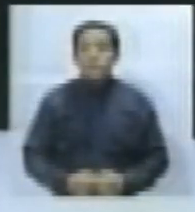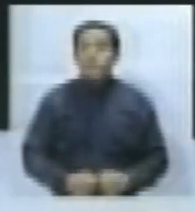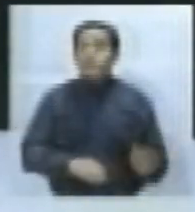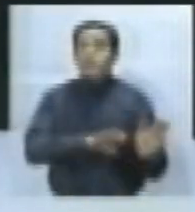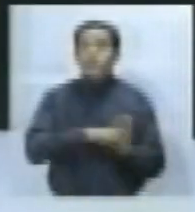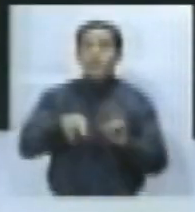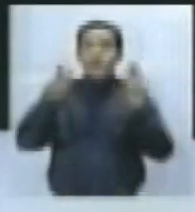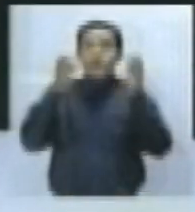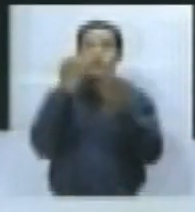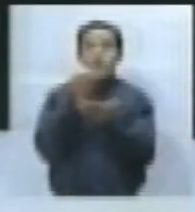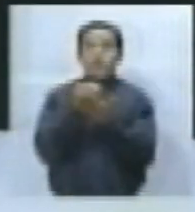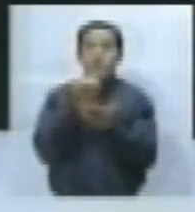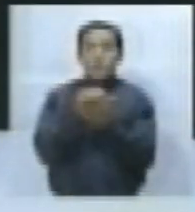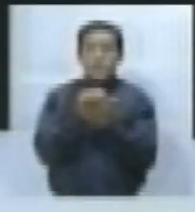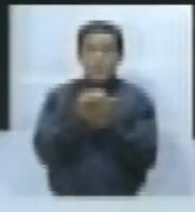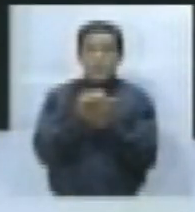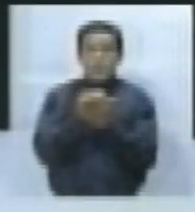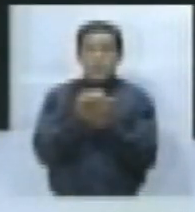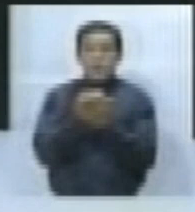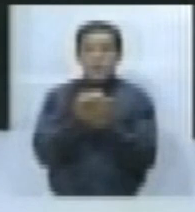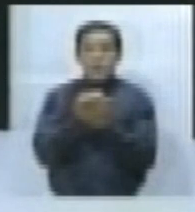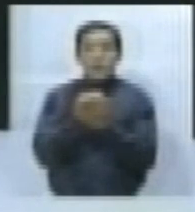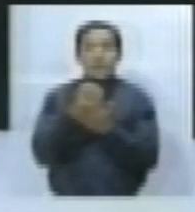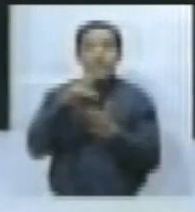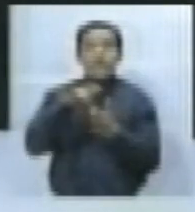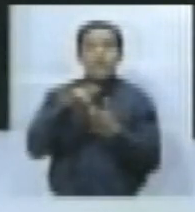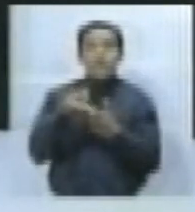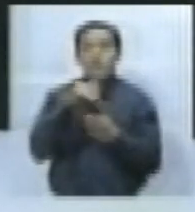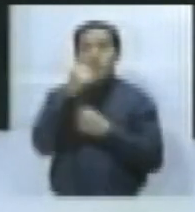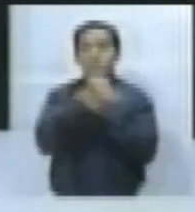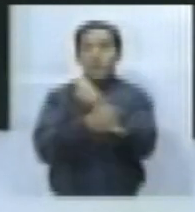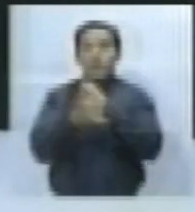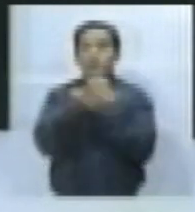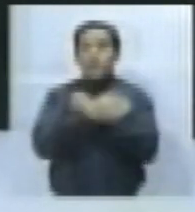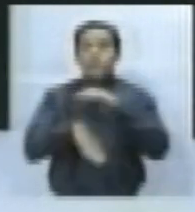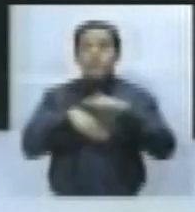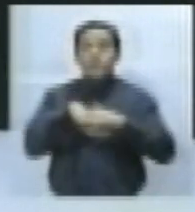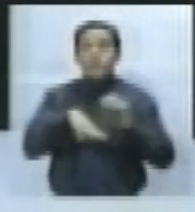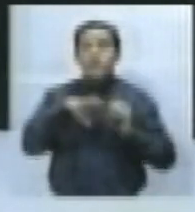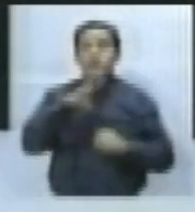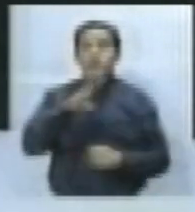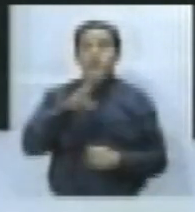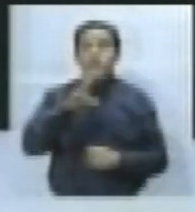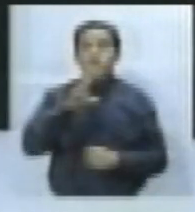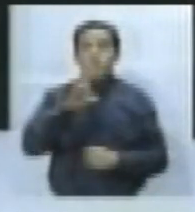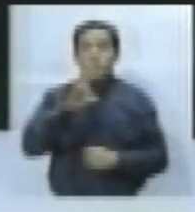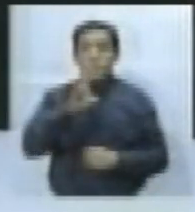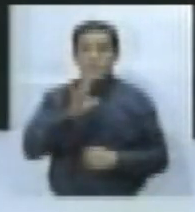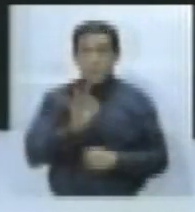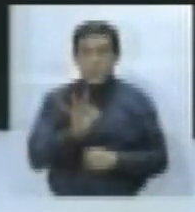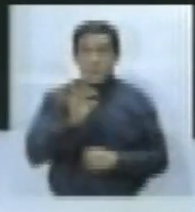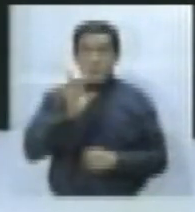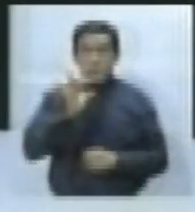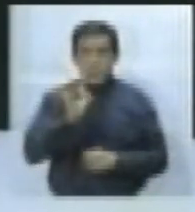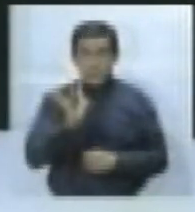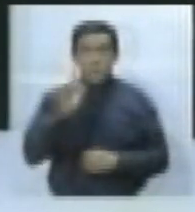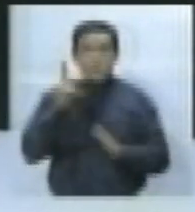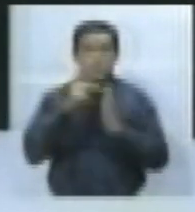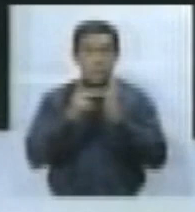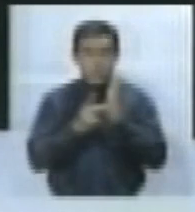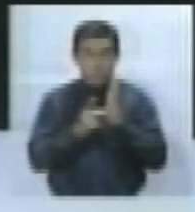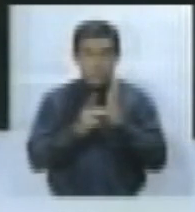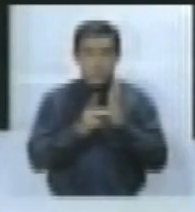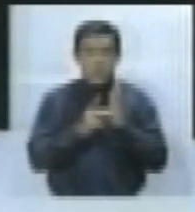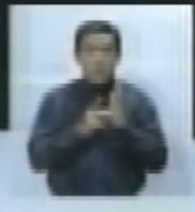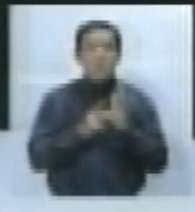En tema económico, el riesgo país en el Ecuador cerró durante las últimas horas en 698 puntos. La caída del precio del petróleo